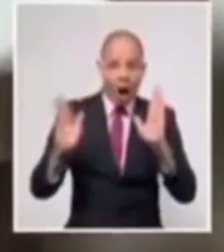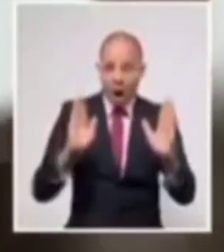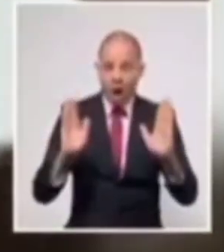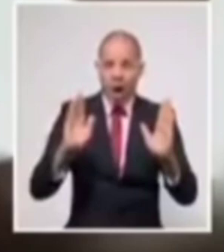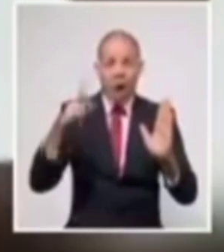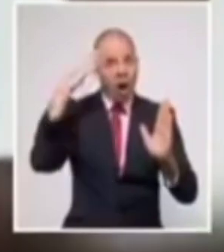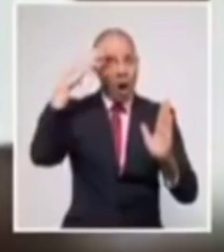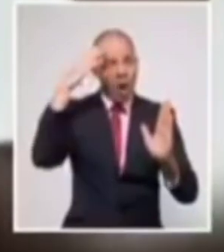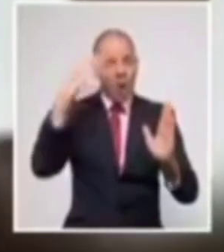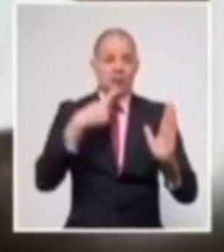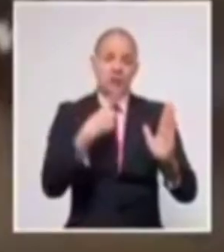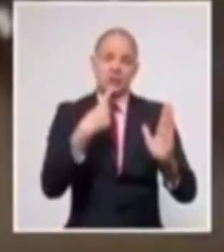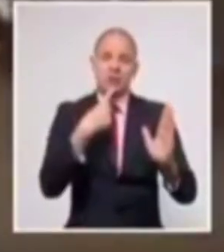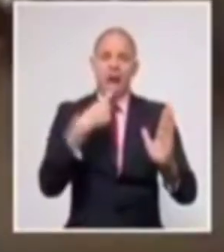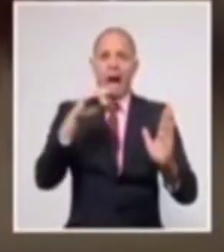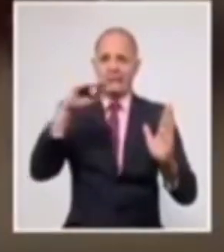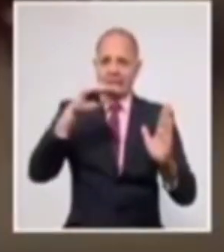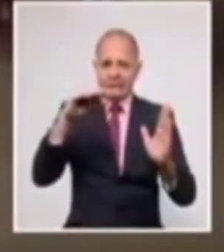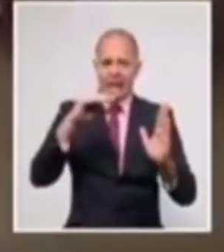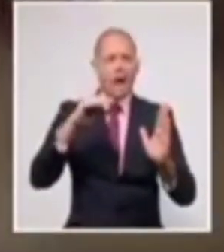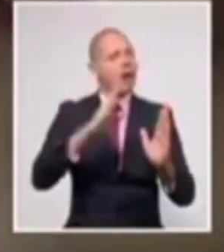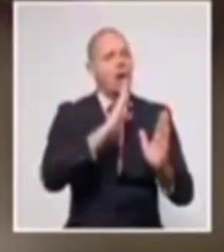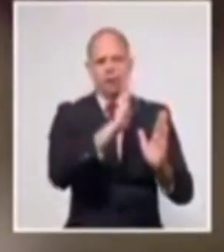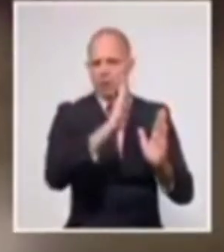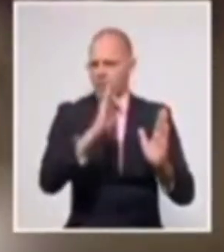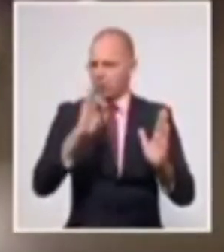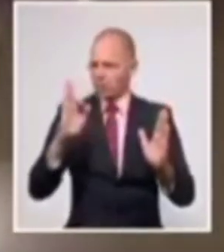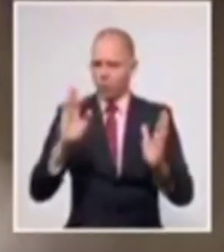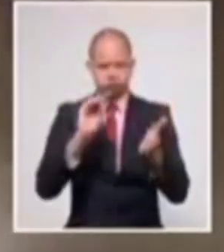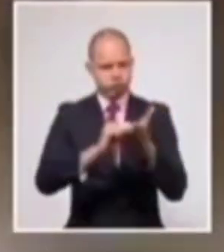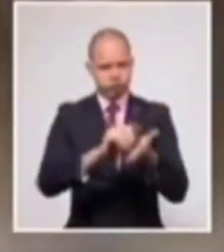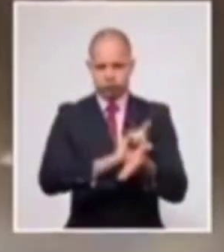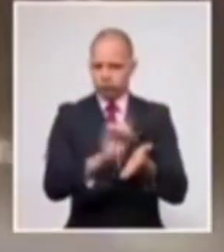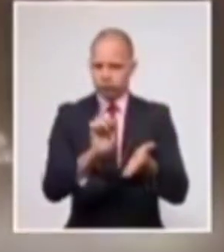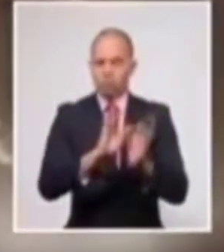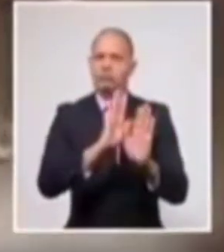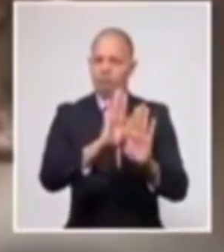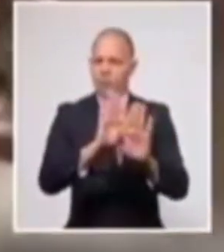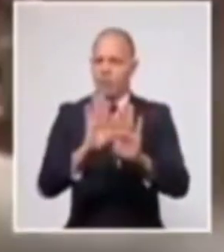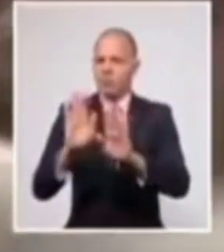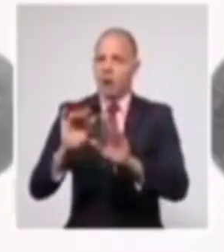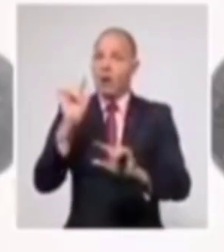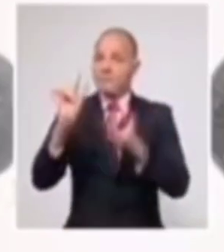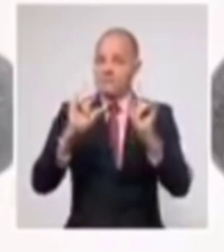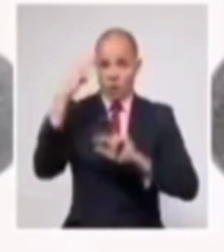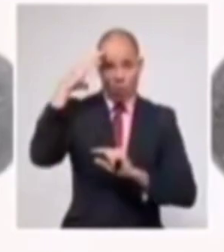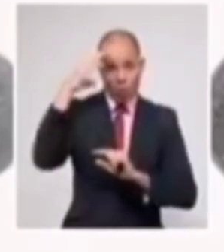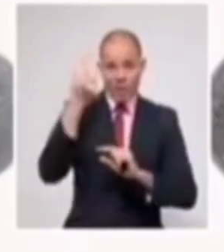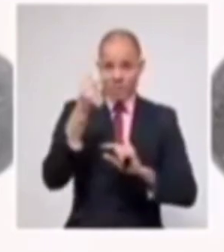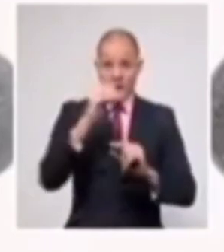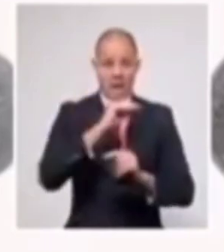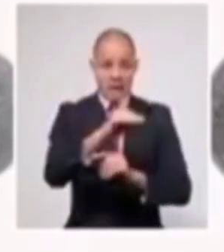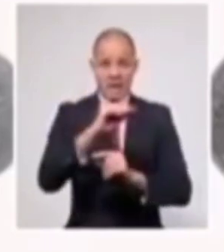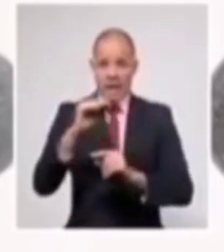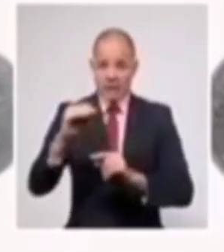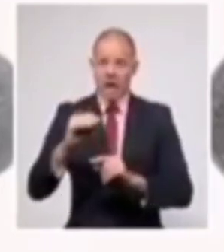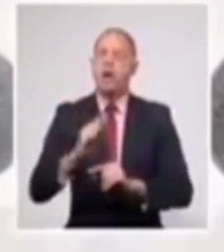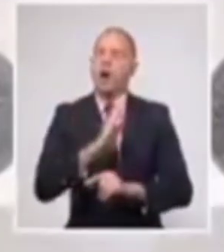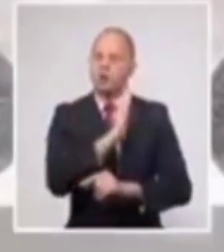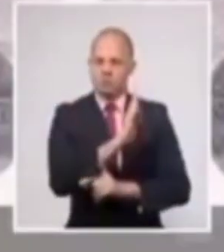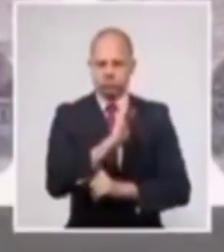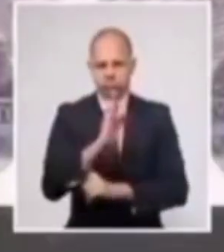estado consideró respetar los niveles de salarios subsidios y programas sociales con el fin de proteger al pueblo